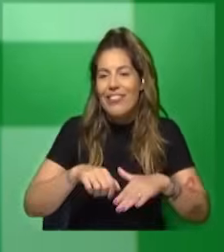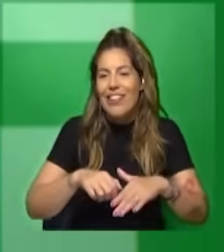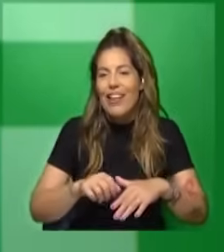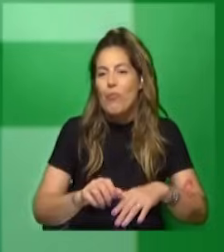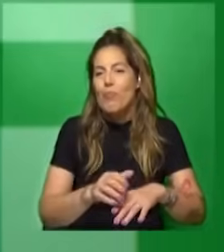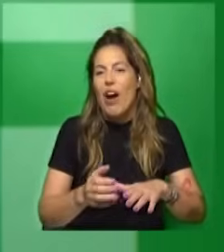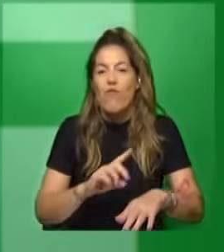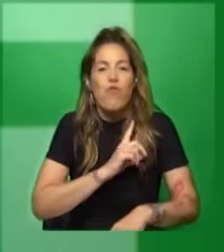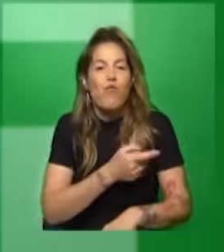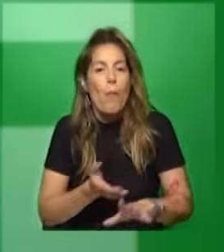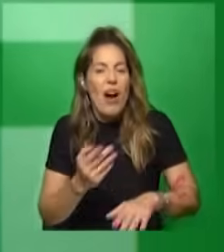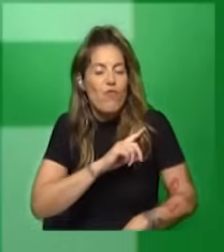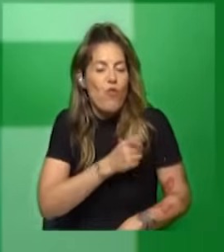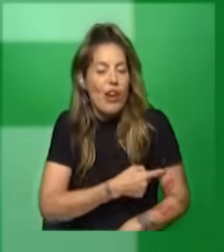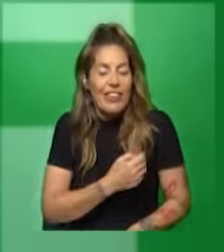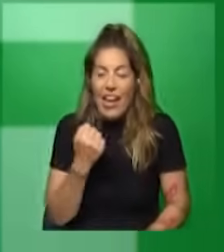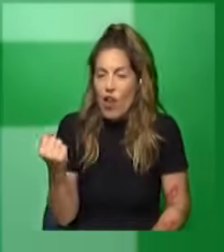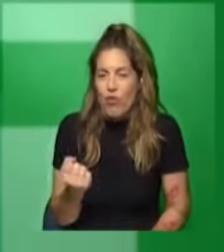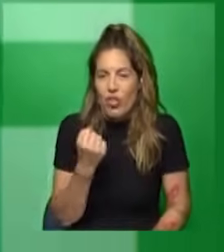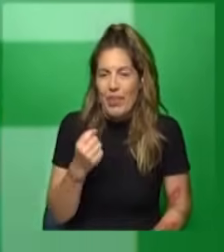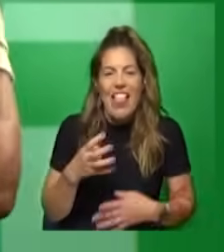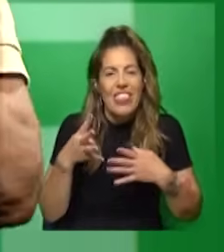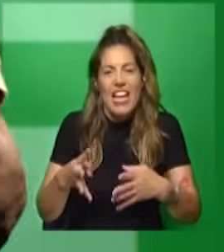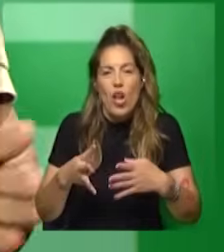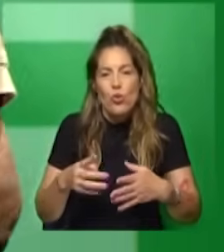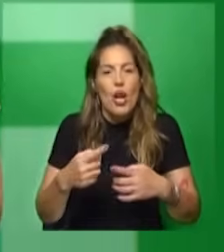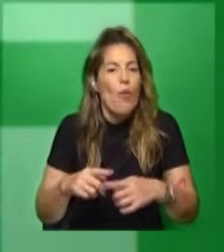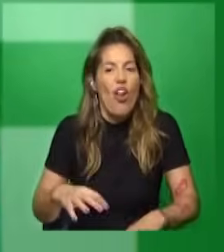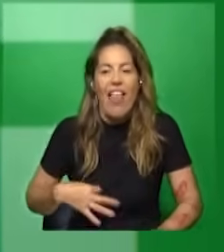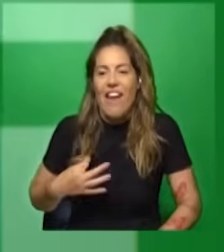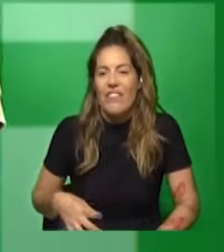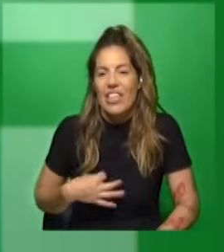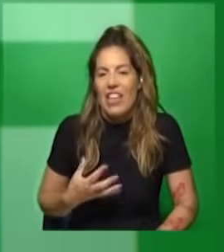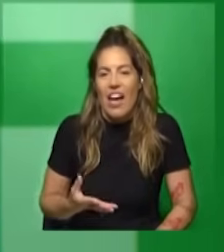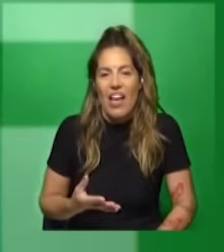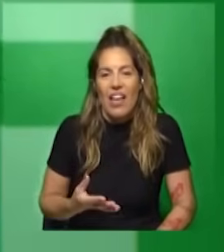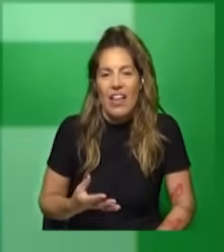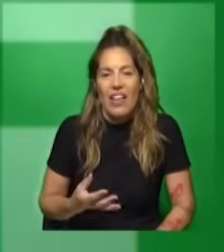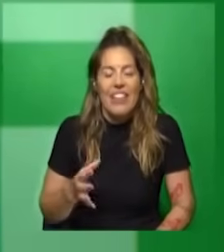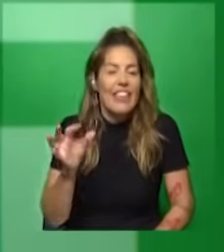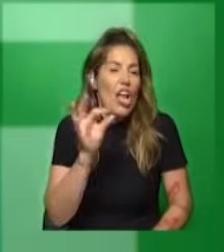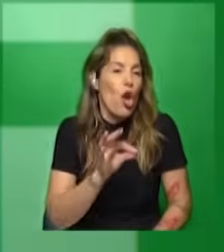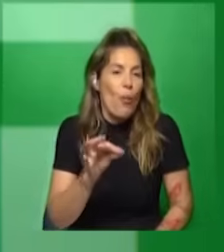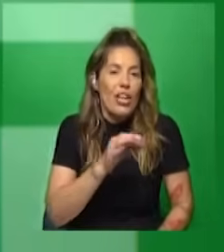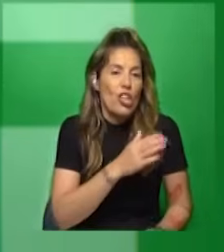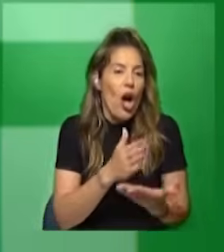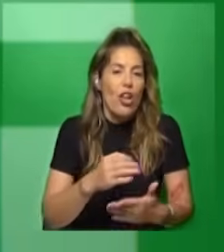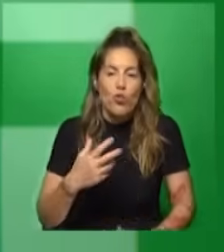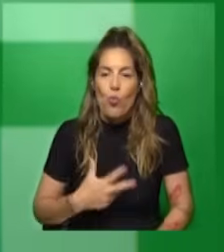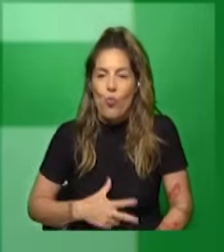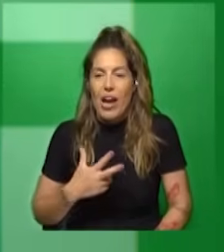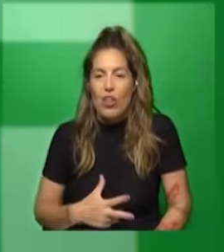es la ley fundamental de la lucha por la vida desde los mosquitos a los humanos,